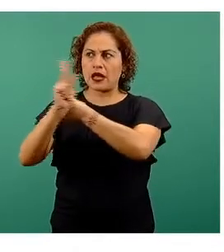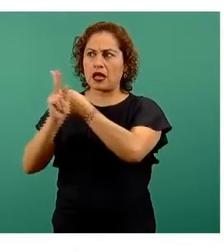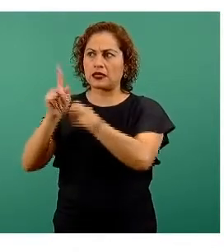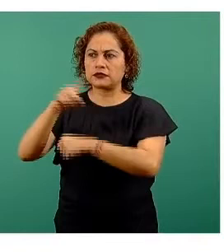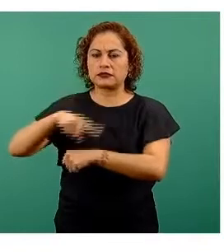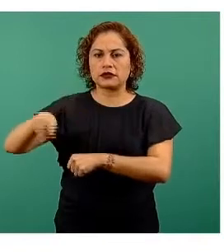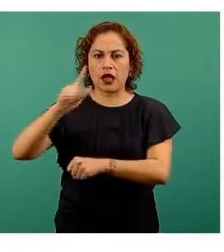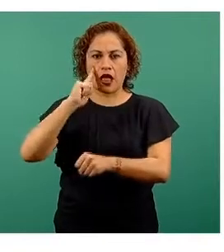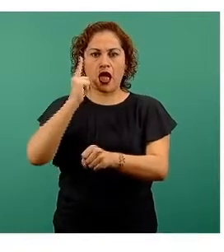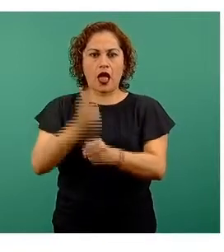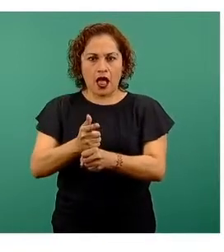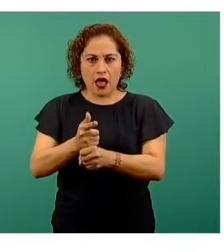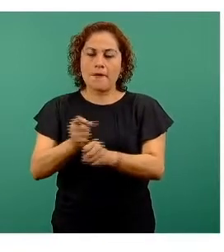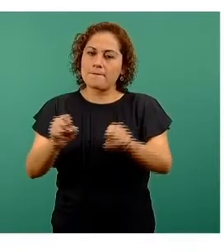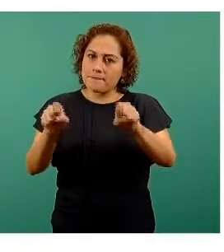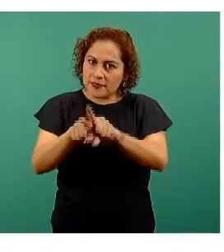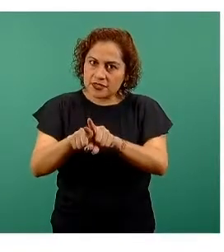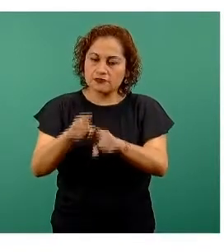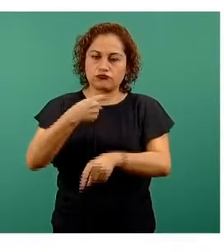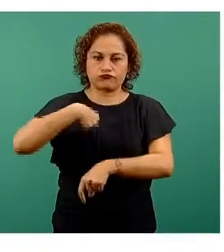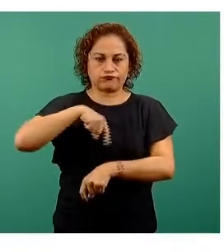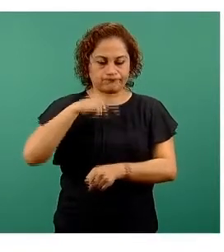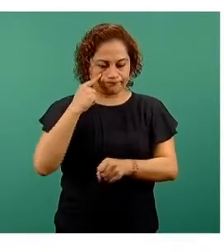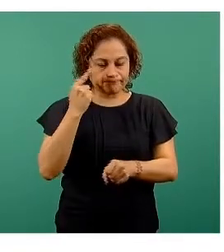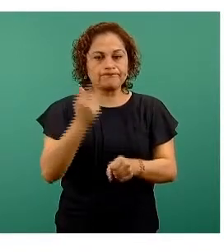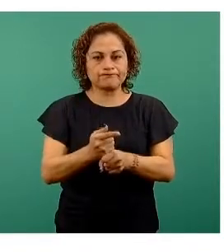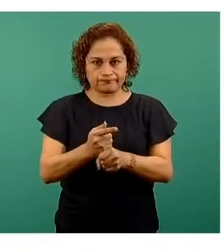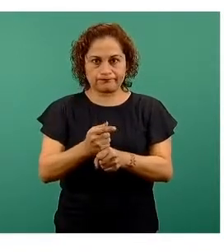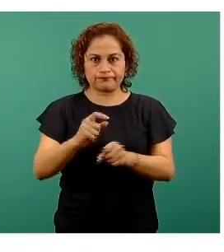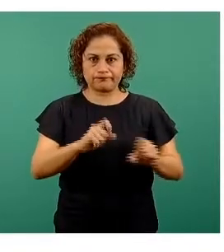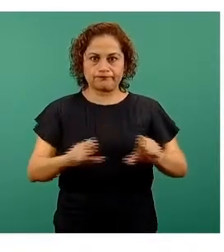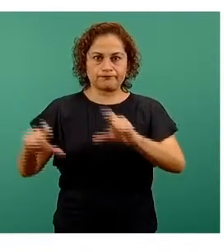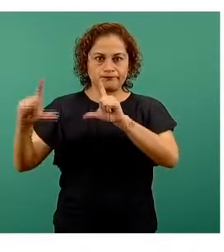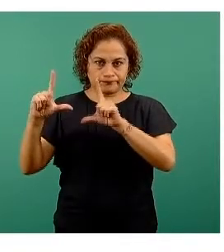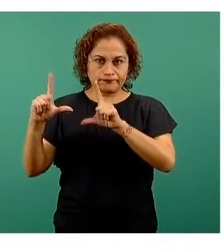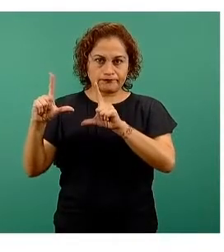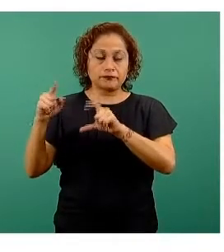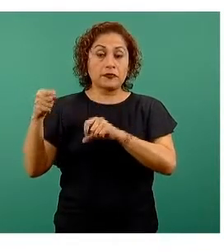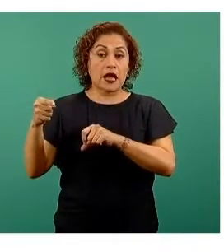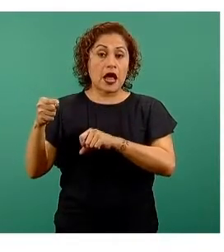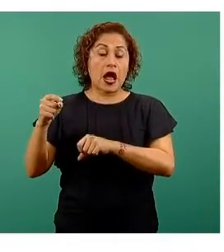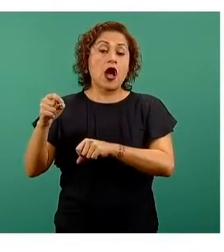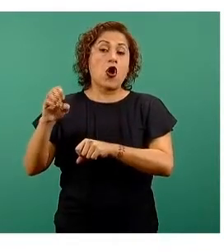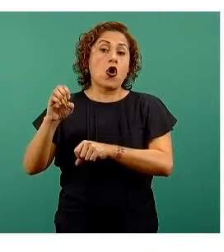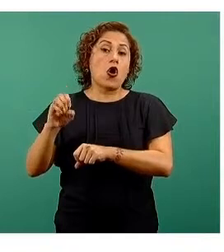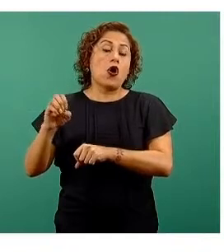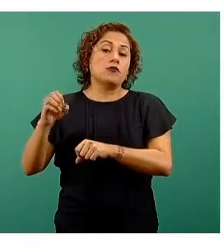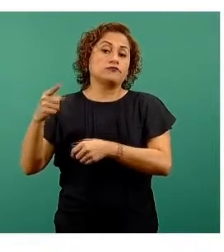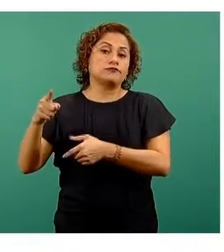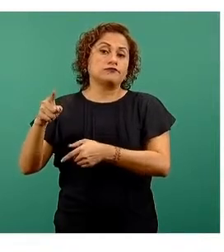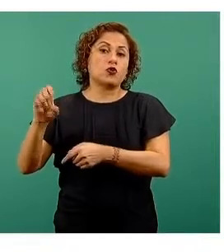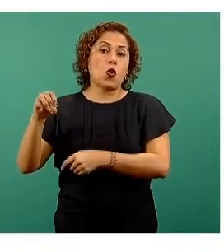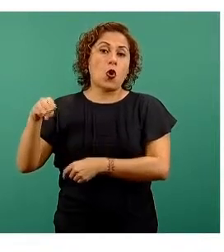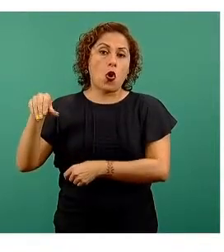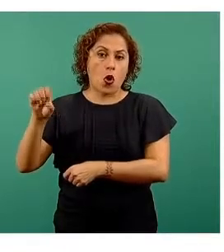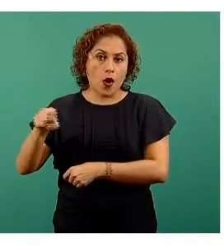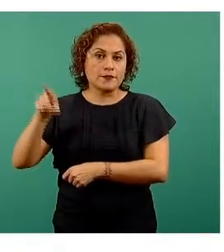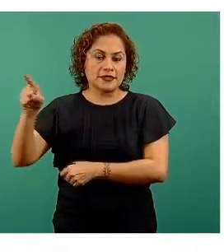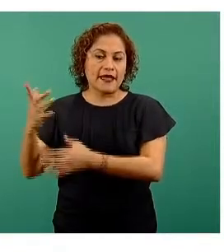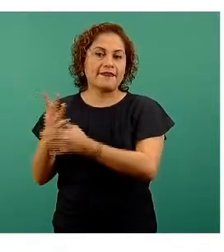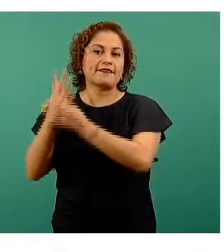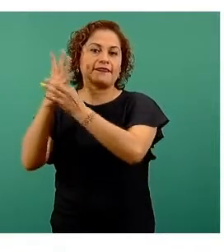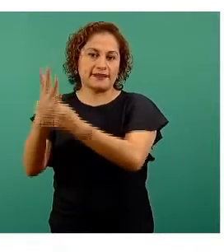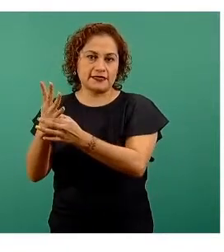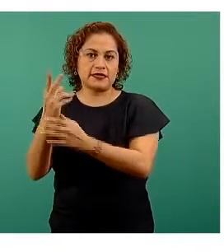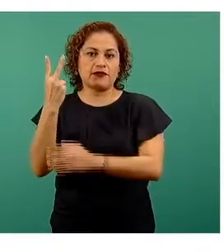el SARS-CoV-2. ¿Sí? Y que se agrupan en base a la clasificación oficial que en este momento maneja la Organización Mundial de la Salud en